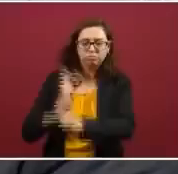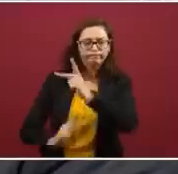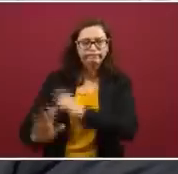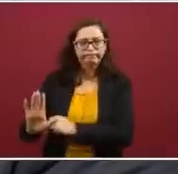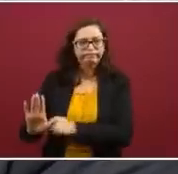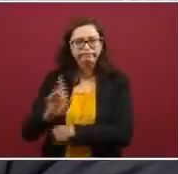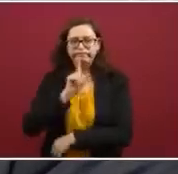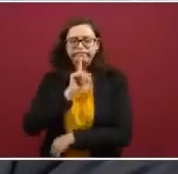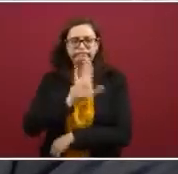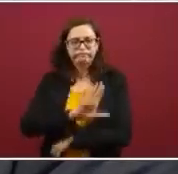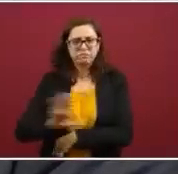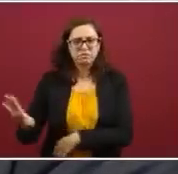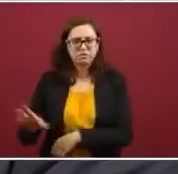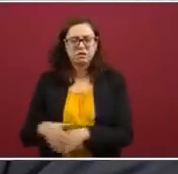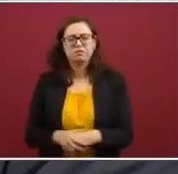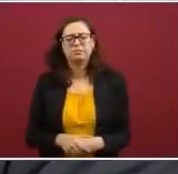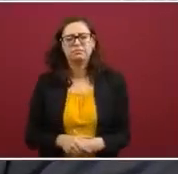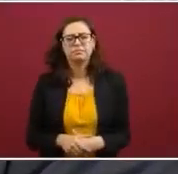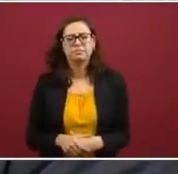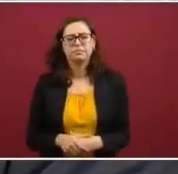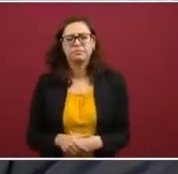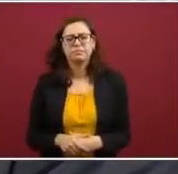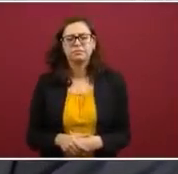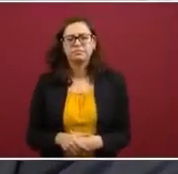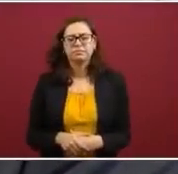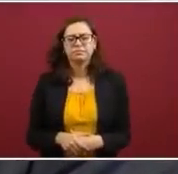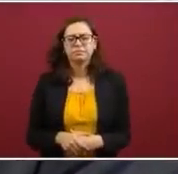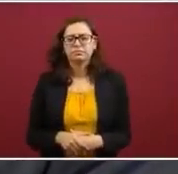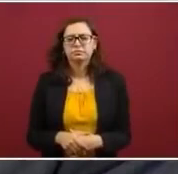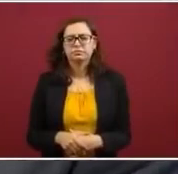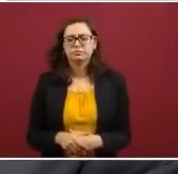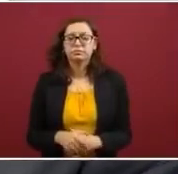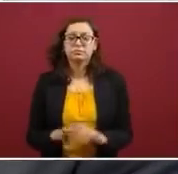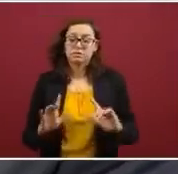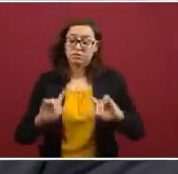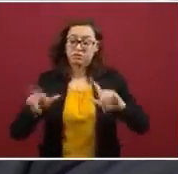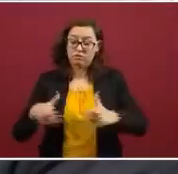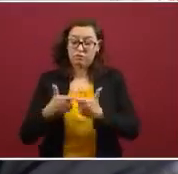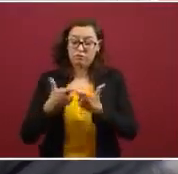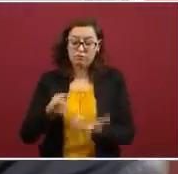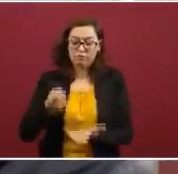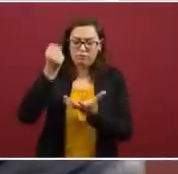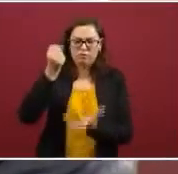Este es un fondo que se va a utilizar